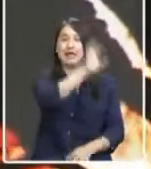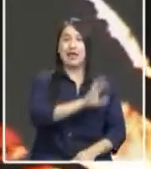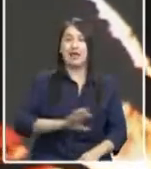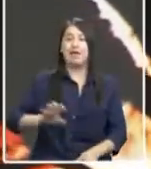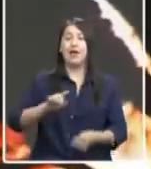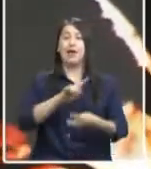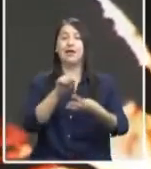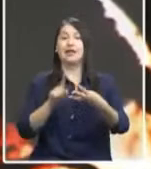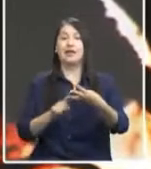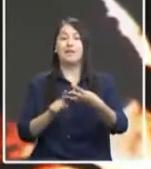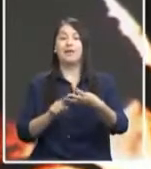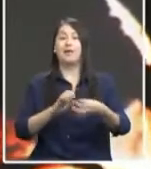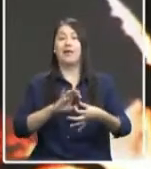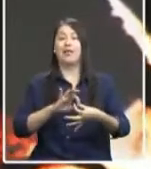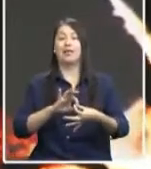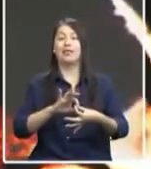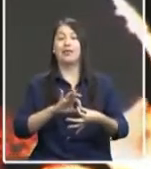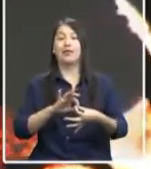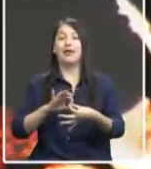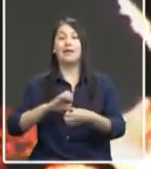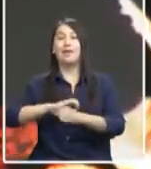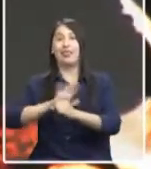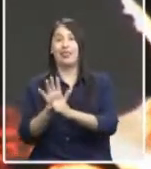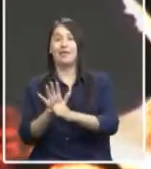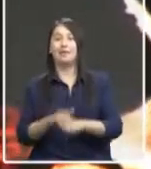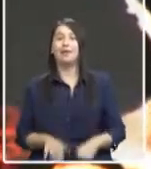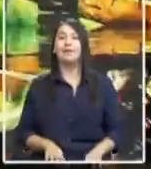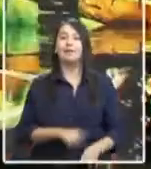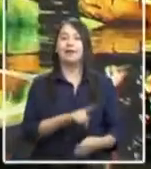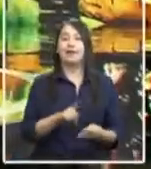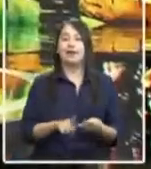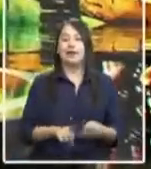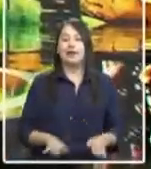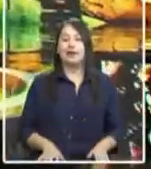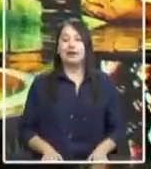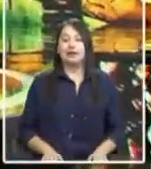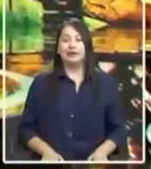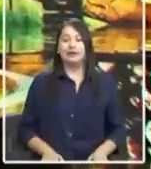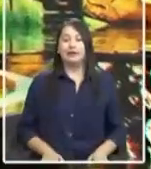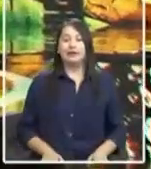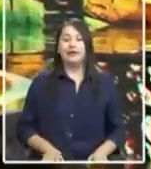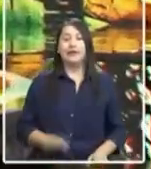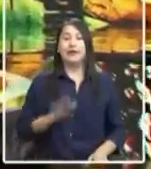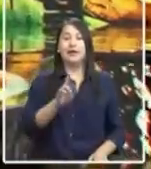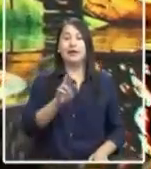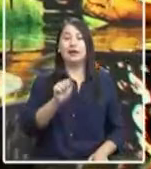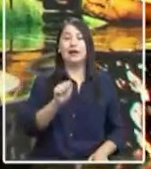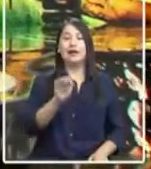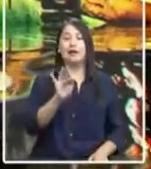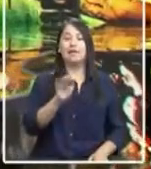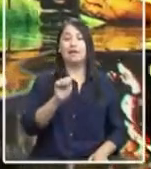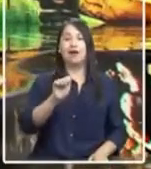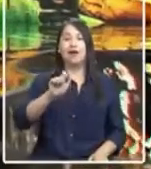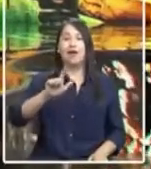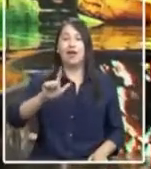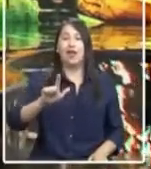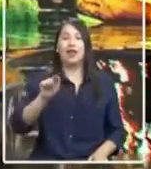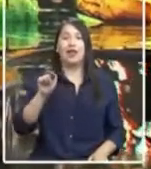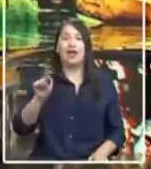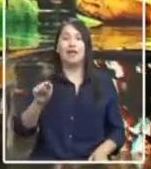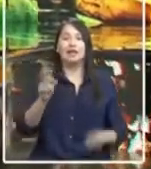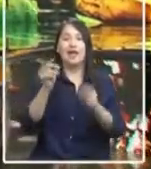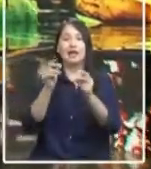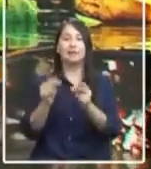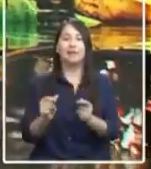Pero el siguiente invitado es Rafael Ramírez, de la Universidad de Oxford. Es uno de los principales expertos mundiales en la planificación